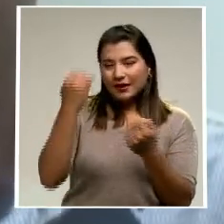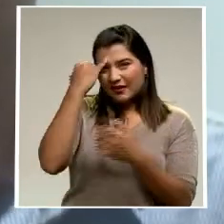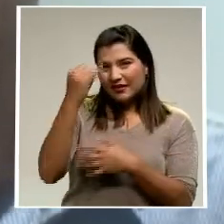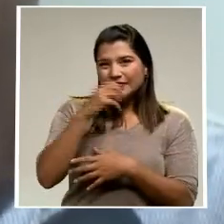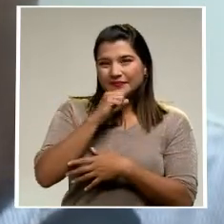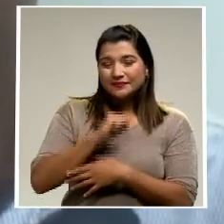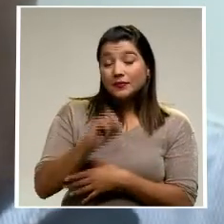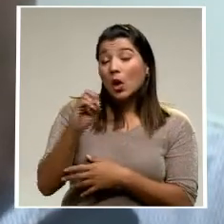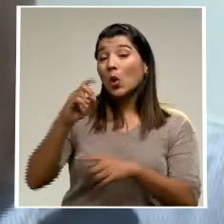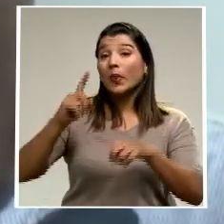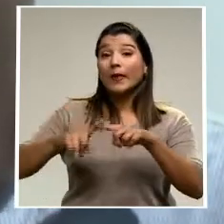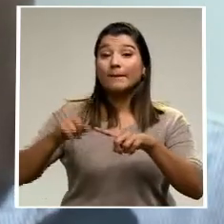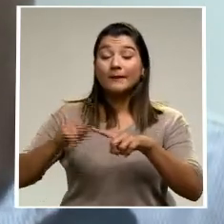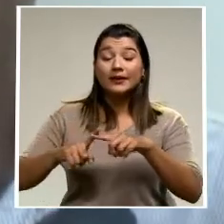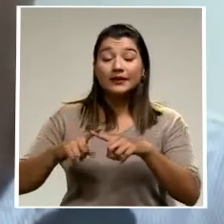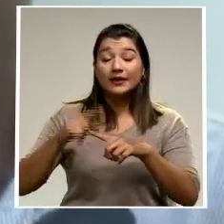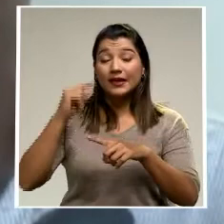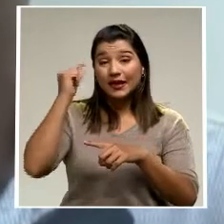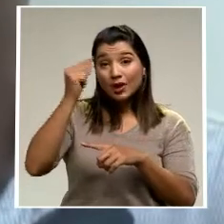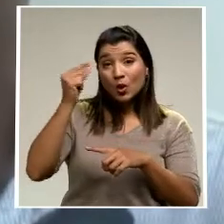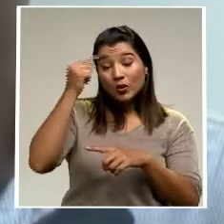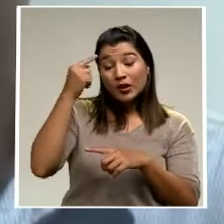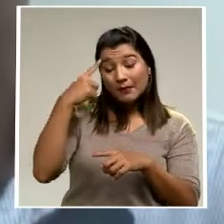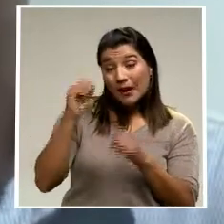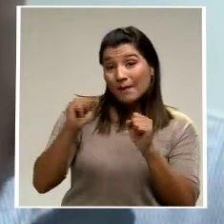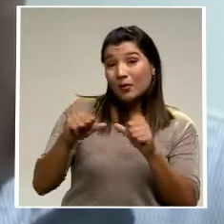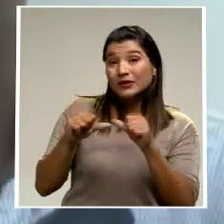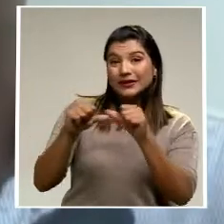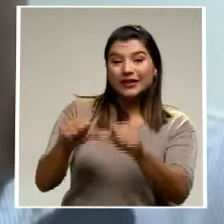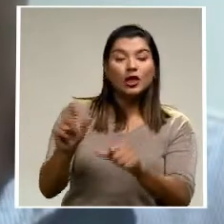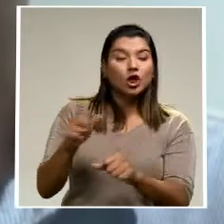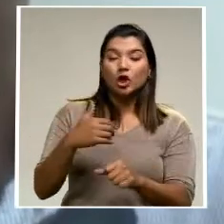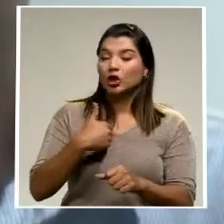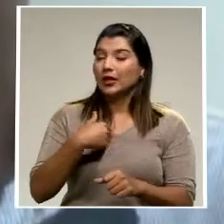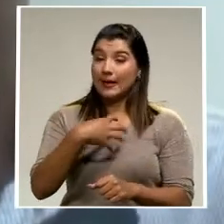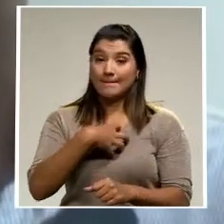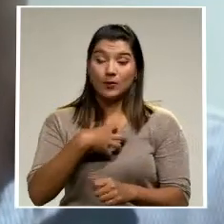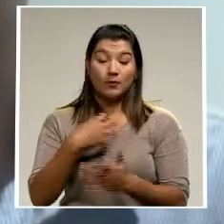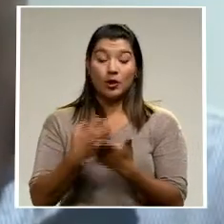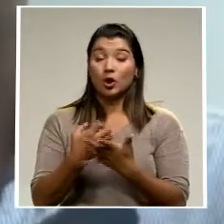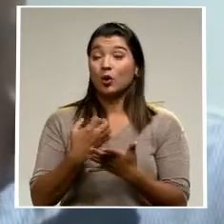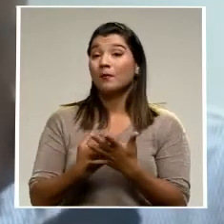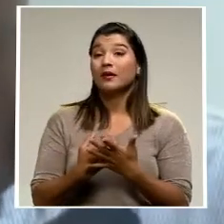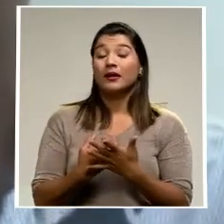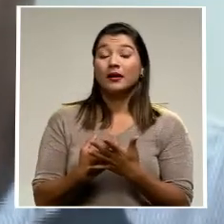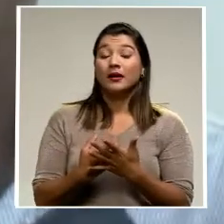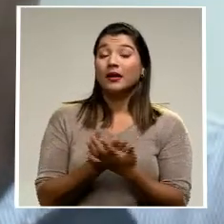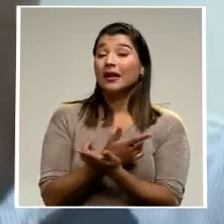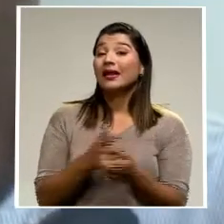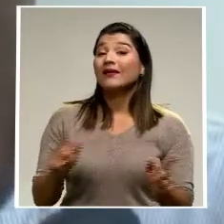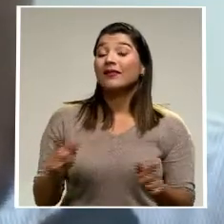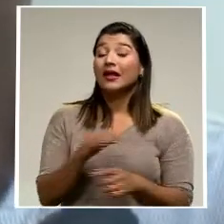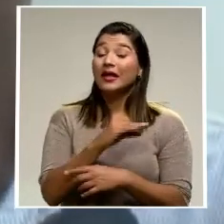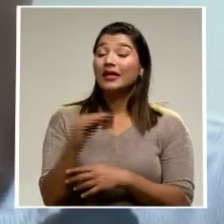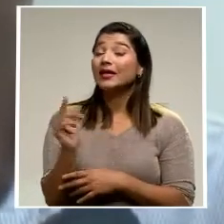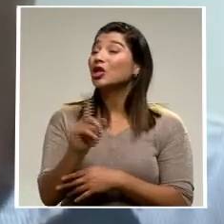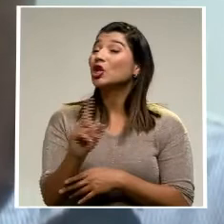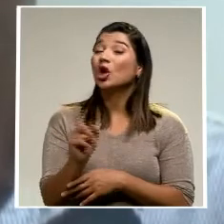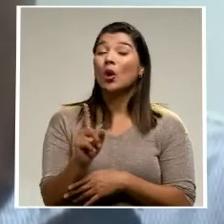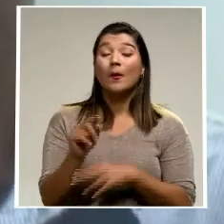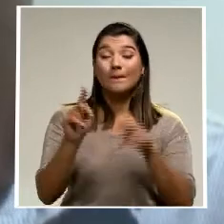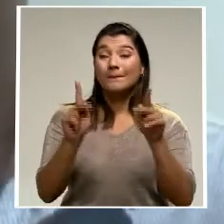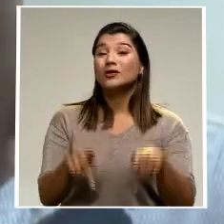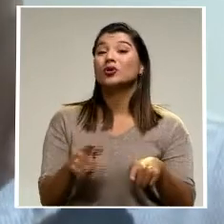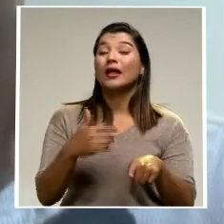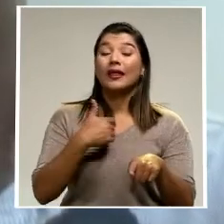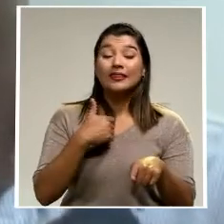estatal para su subsistencia, que no tienen una economía propia, digamos una actividad propia liberal, que no son personas que